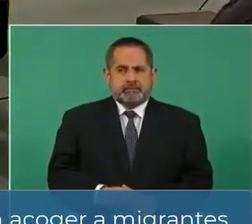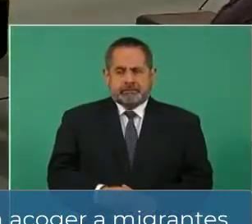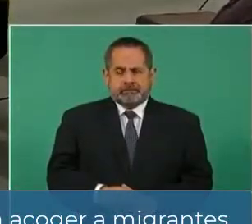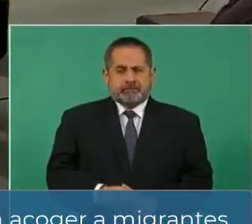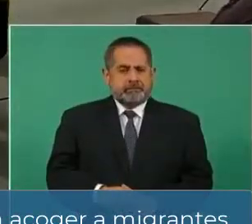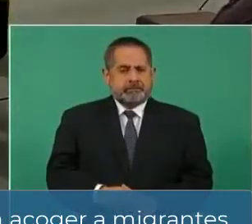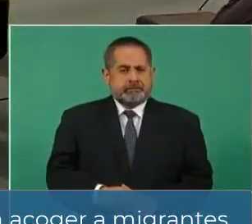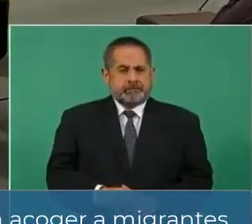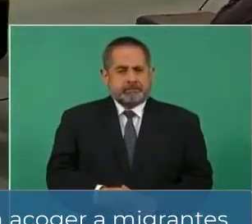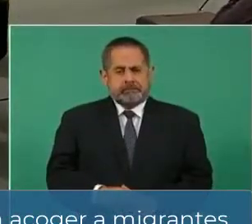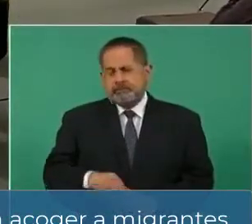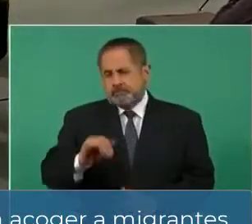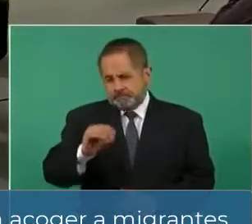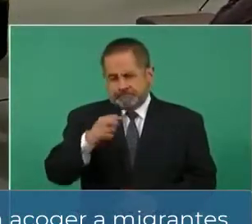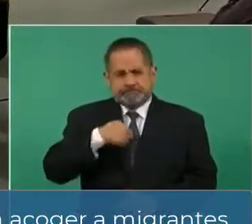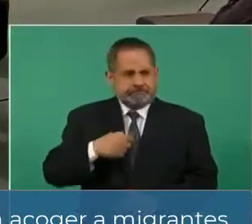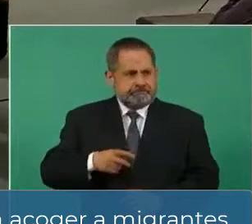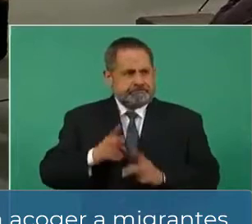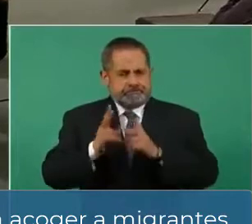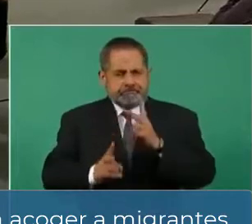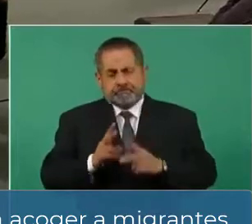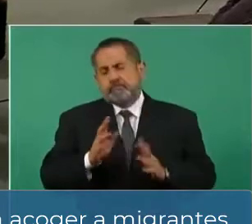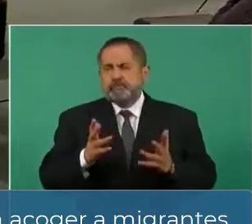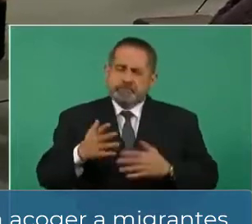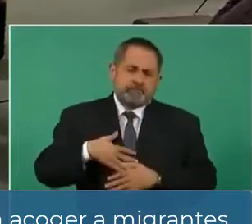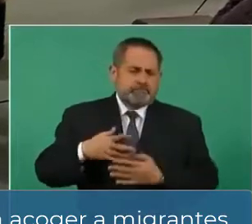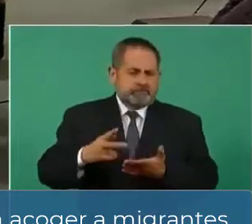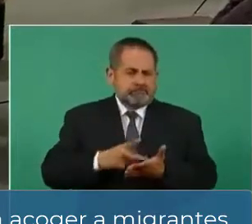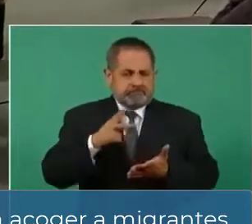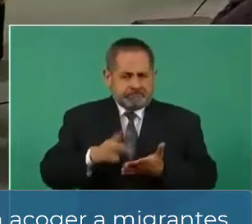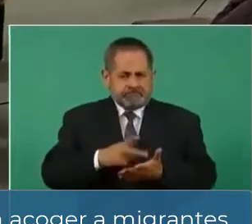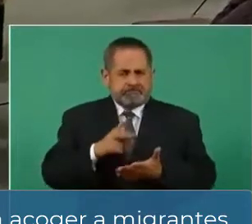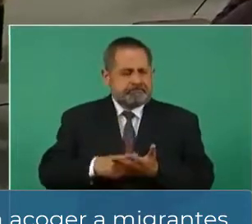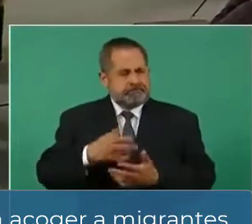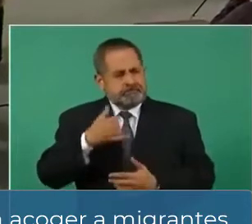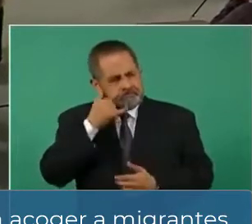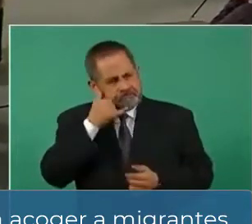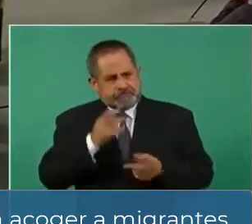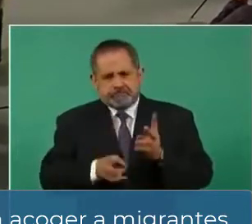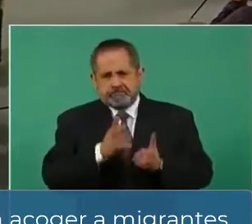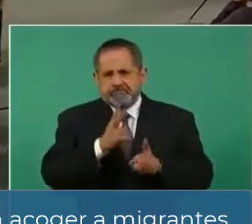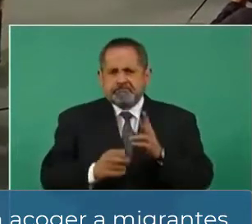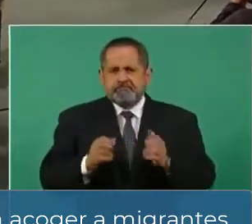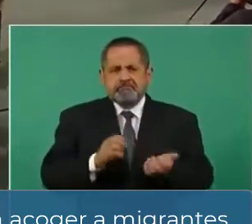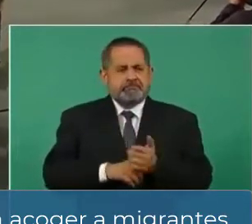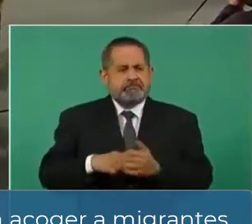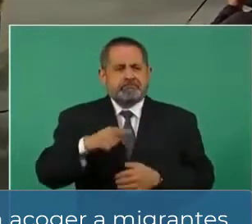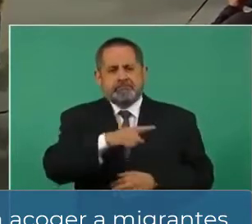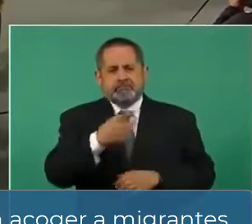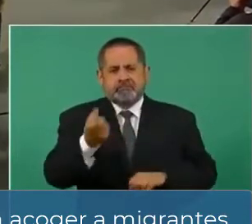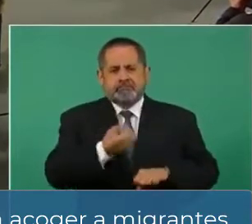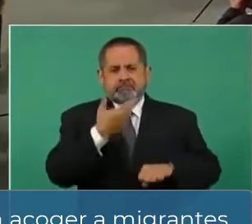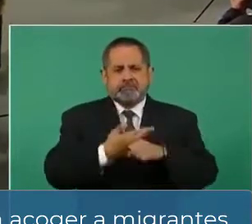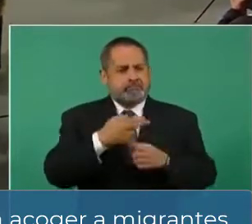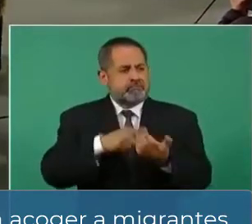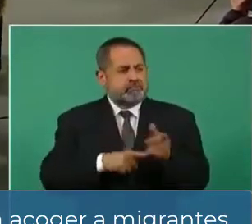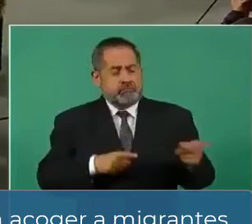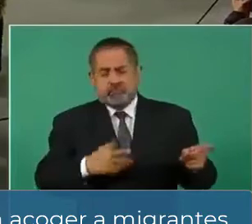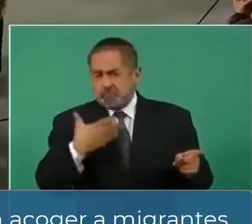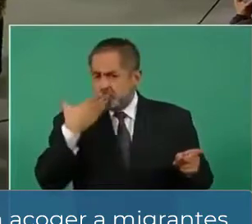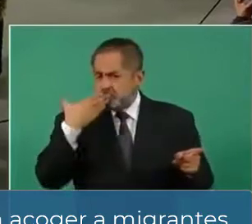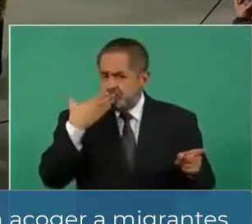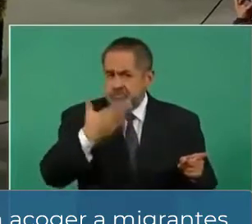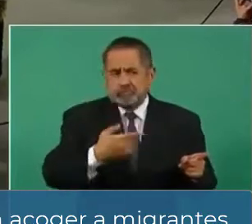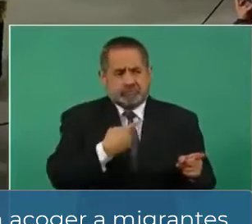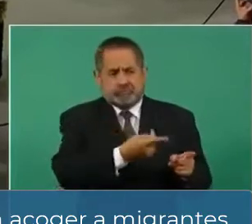una conversación con el secretario de Estado norteamericano, Anthony Blinken, sobre el flujo migratorio de haitianos provenientes de Brasil